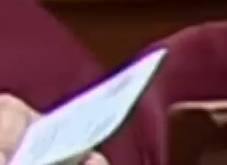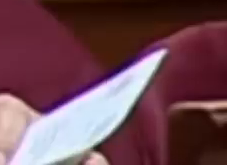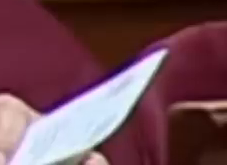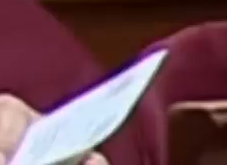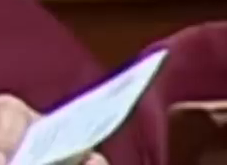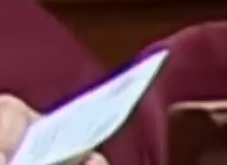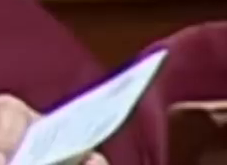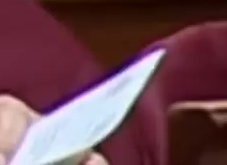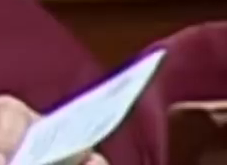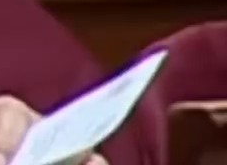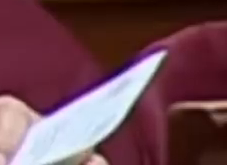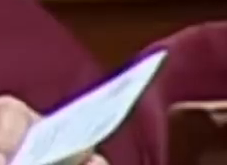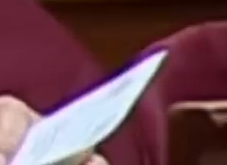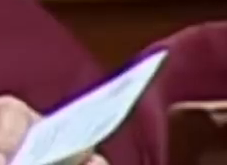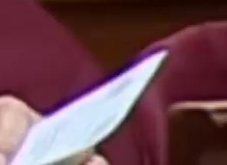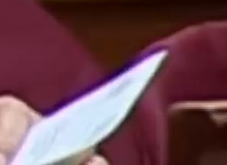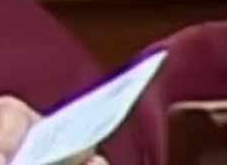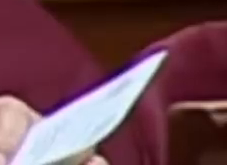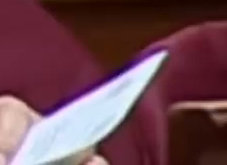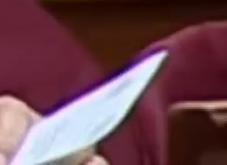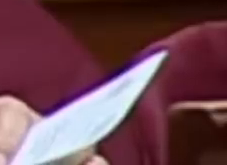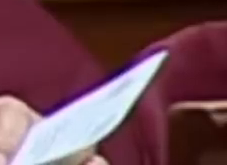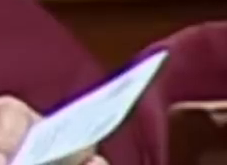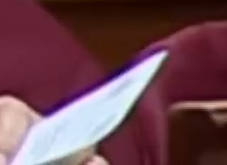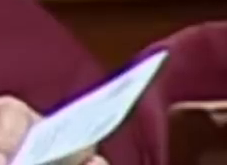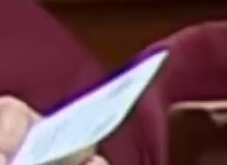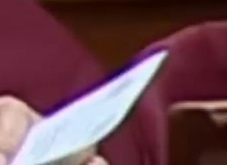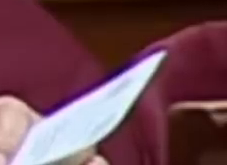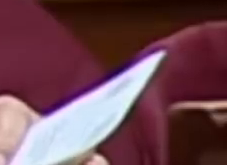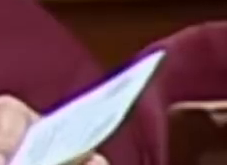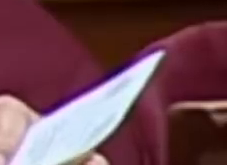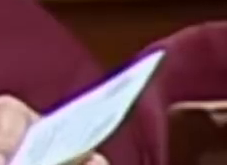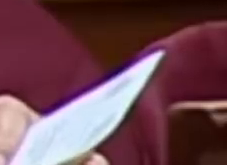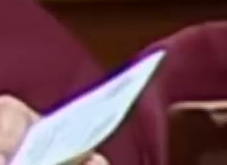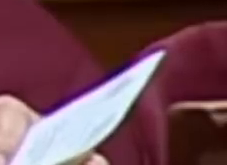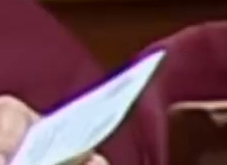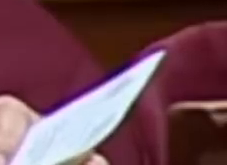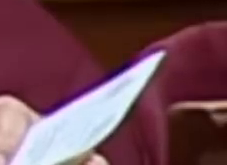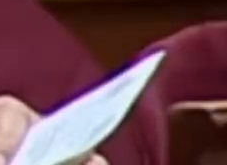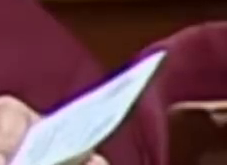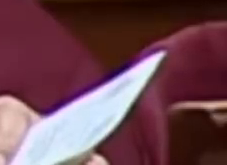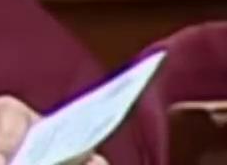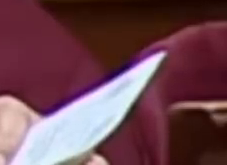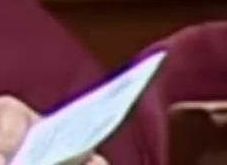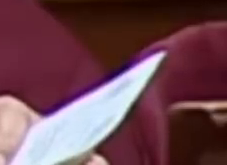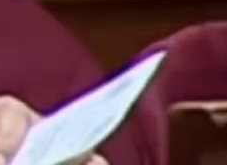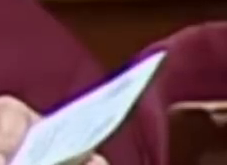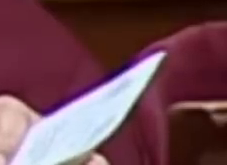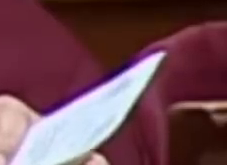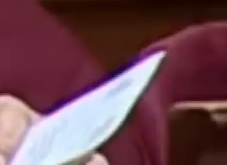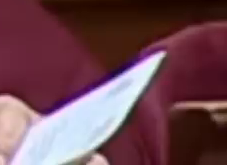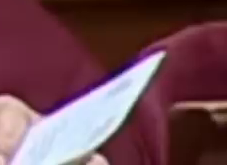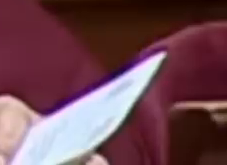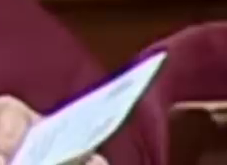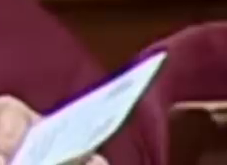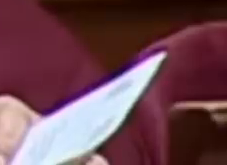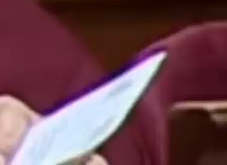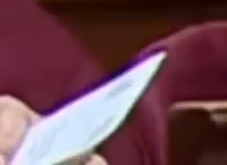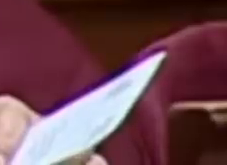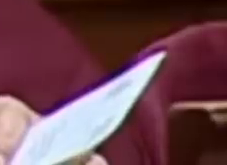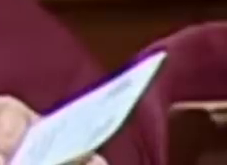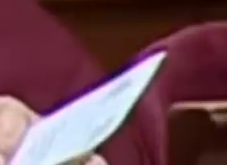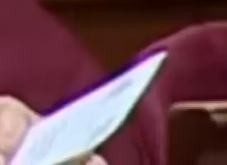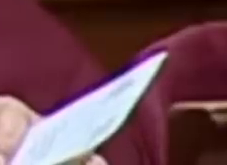que están haciendo las comisiones ordinarias en esta semana es informes finales, sesiones